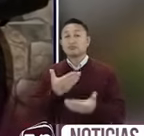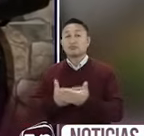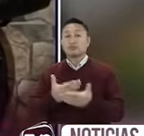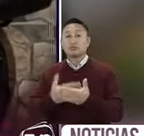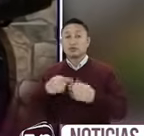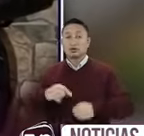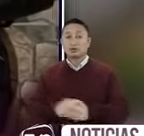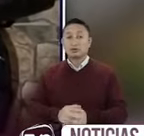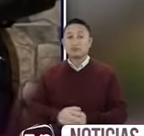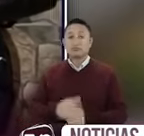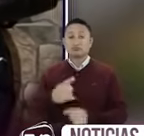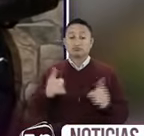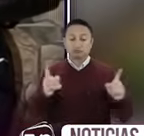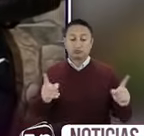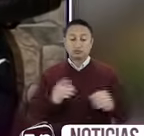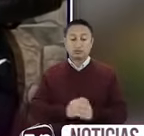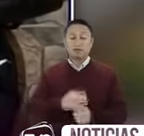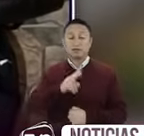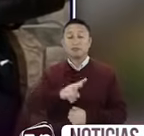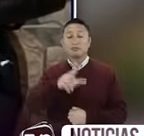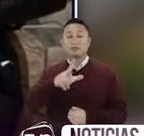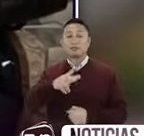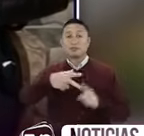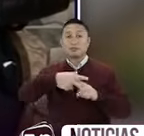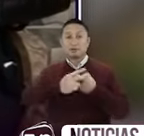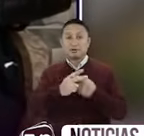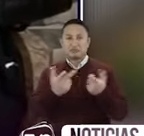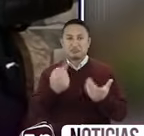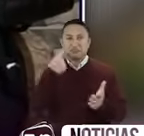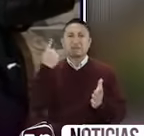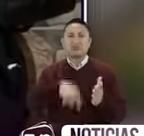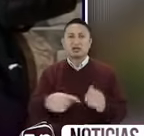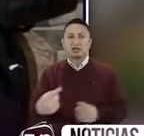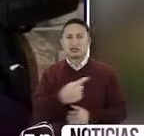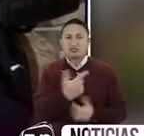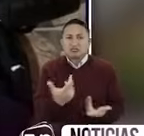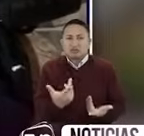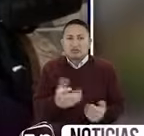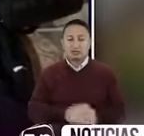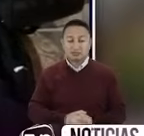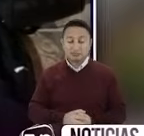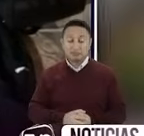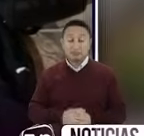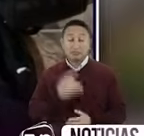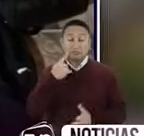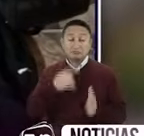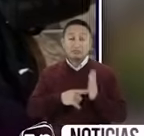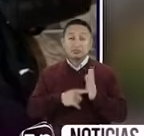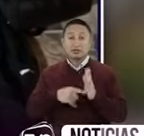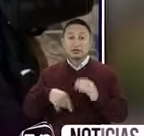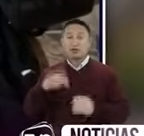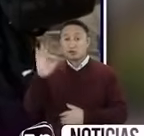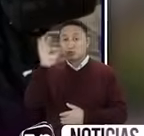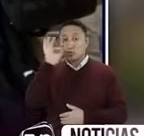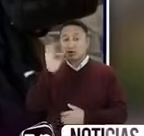blanca, 23 herramientas que se desconoce para qué las usaban, lo que se presume sería marihuana y